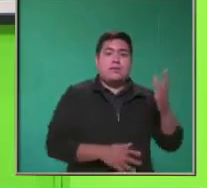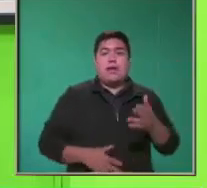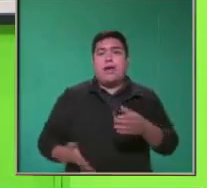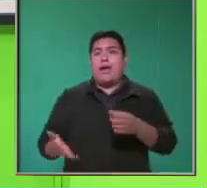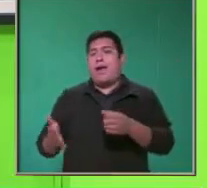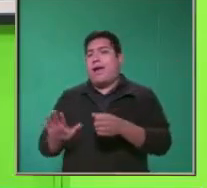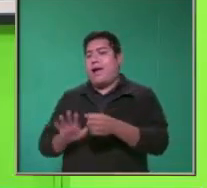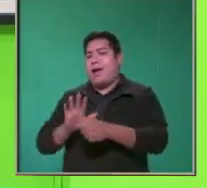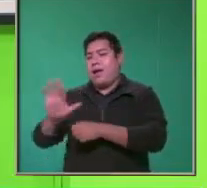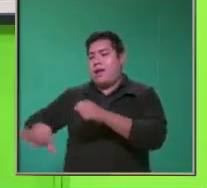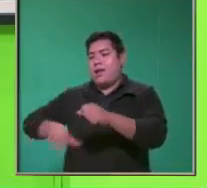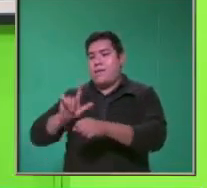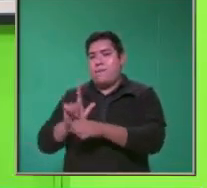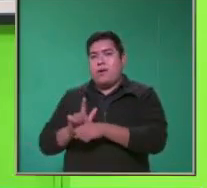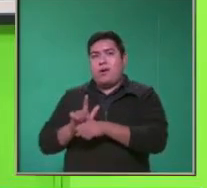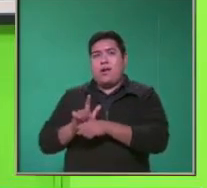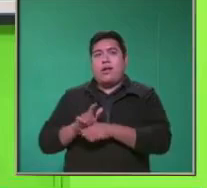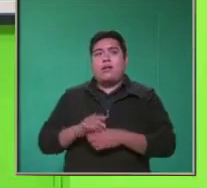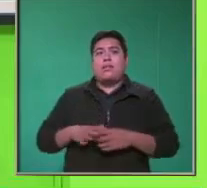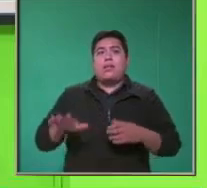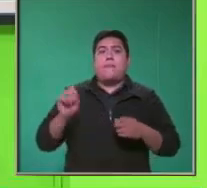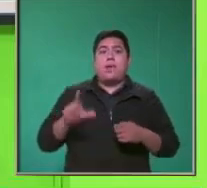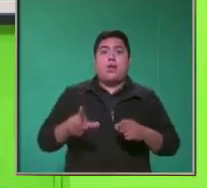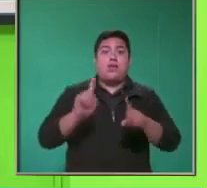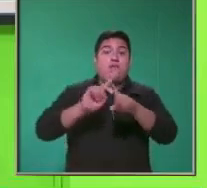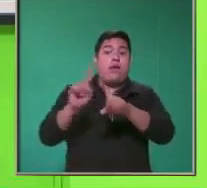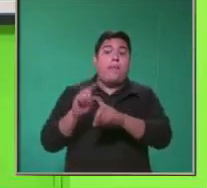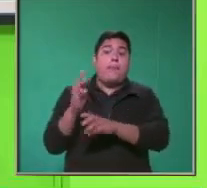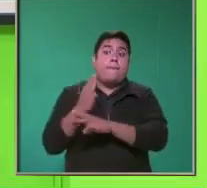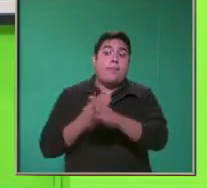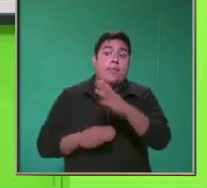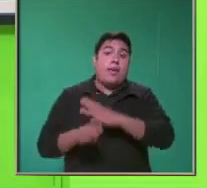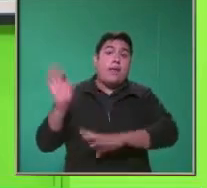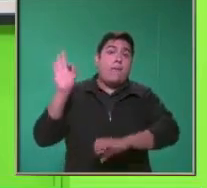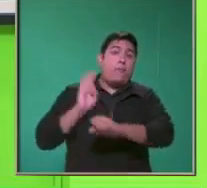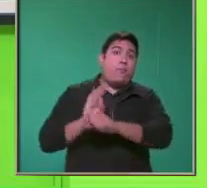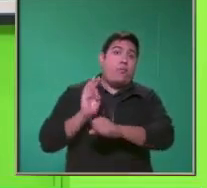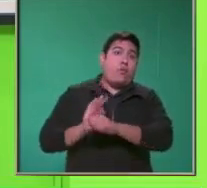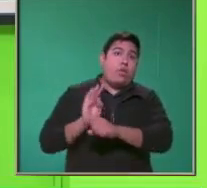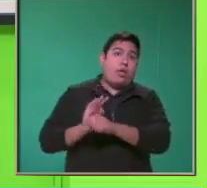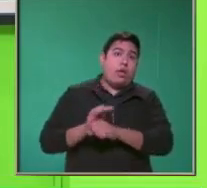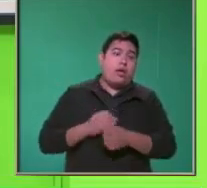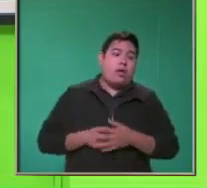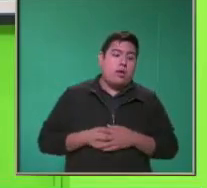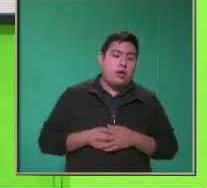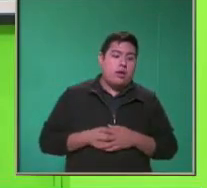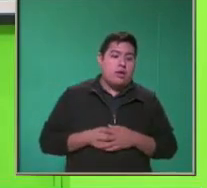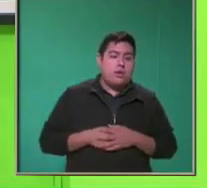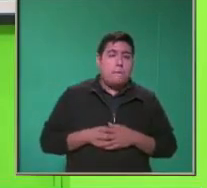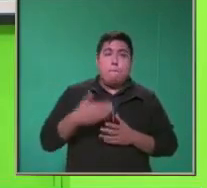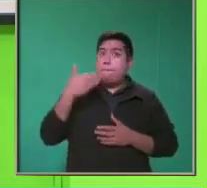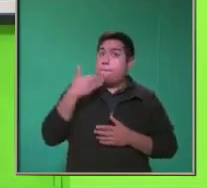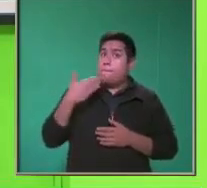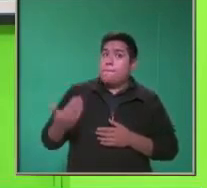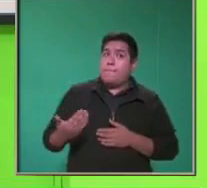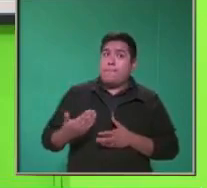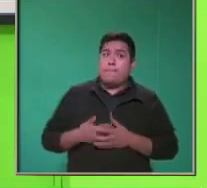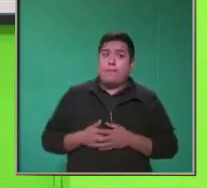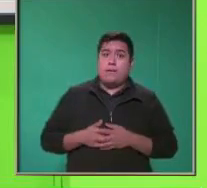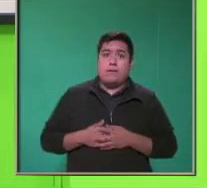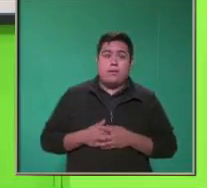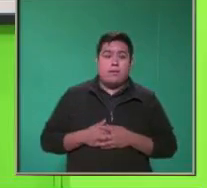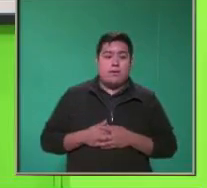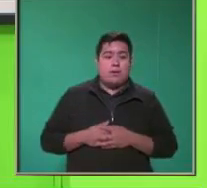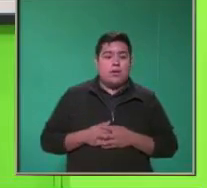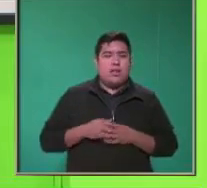fauna, y también para proteger los recursos que hay en esas regiones. Bien, ¿y cuáles son